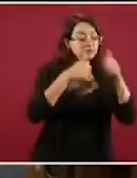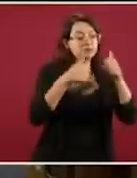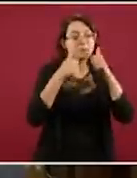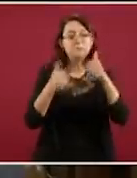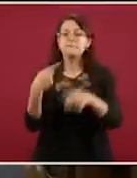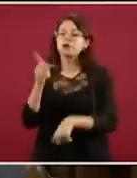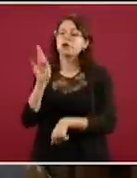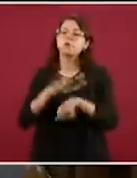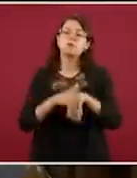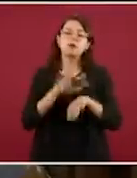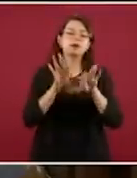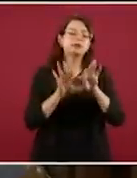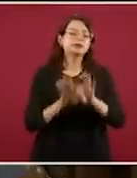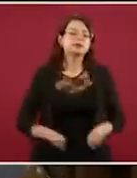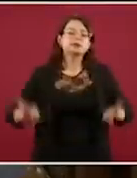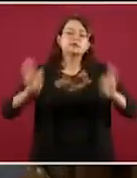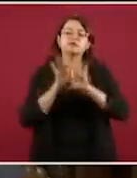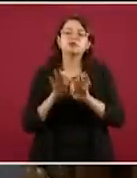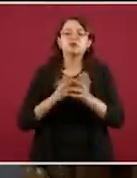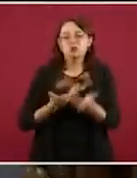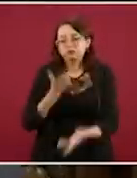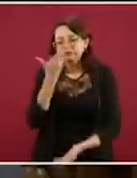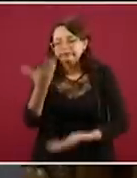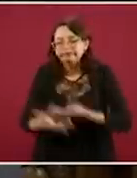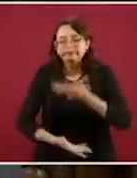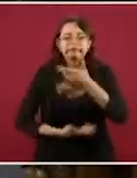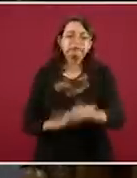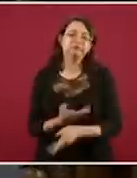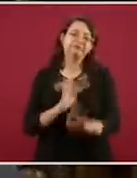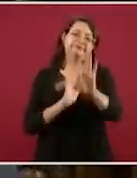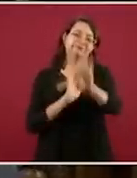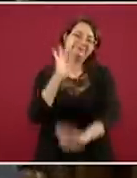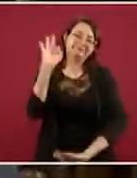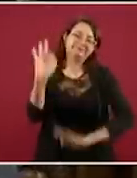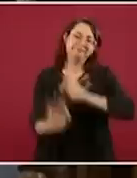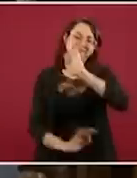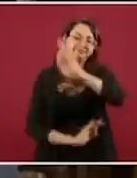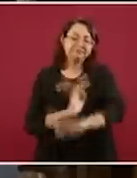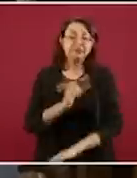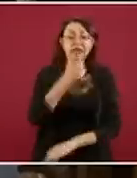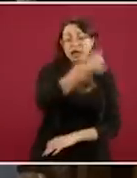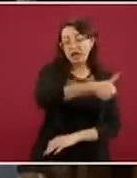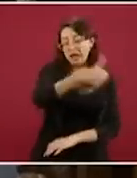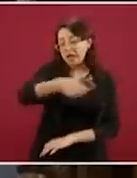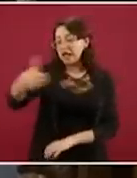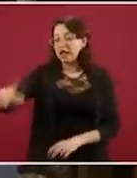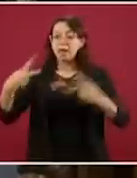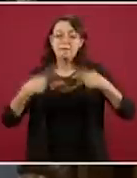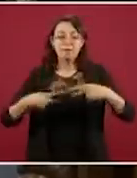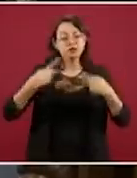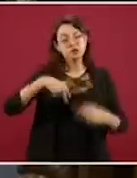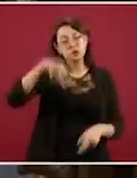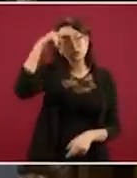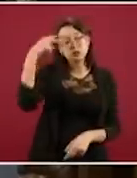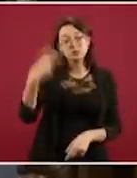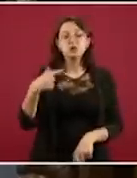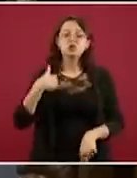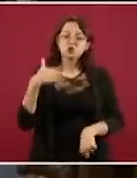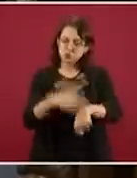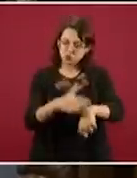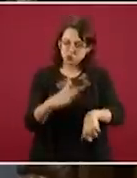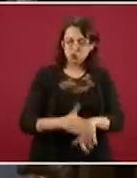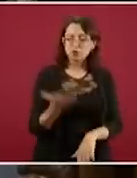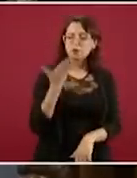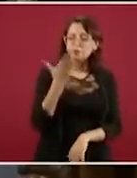bien a cada uno de los ciudadanos mexicanos. Entonces, yo les pido que